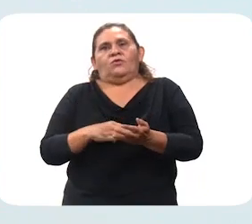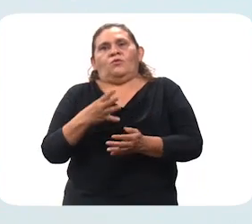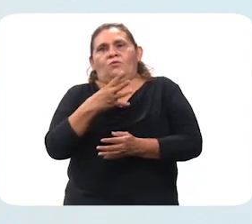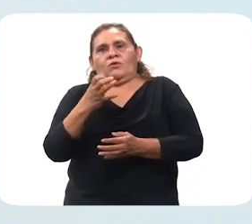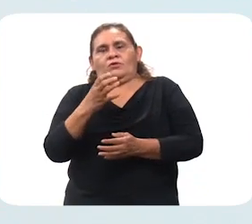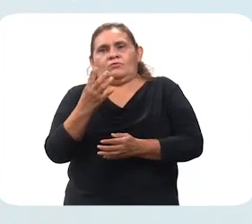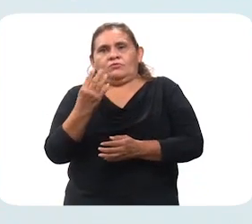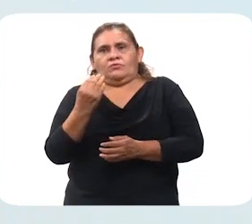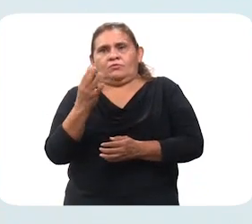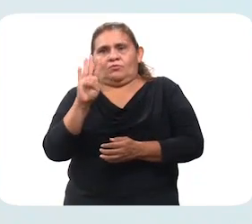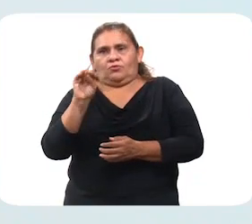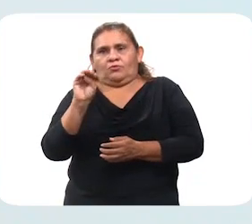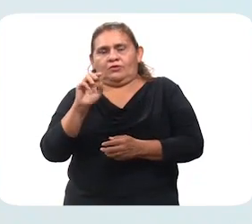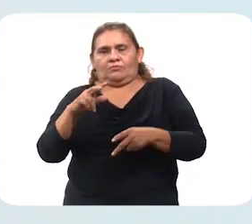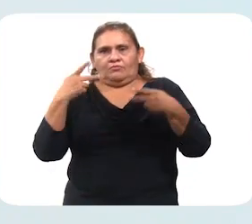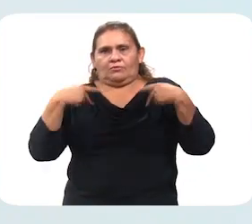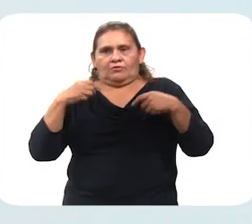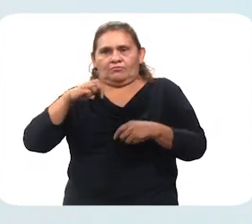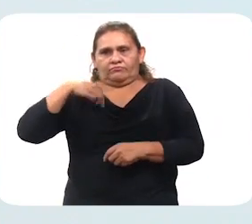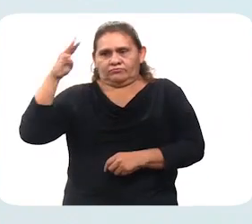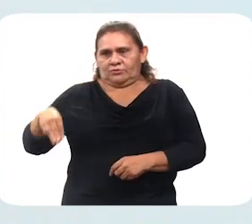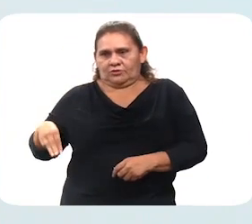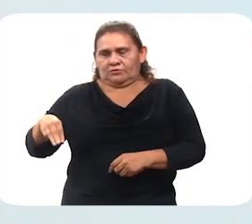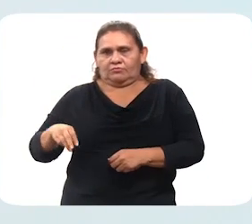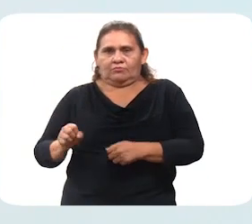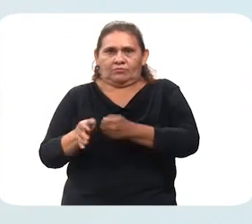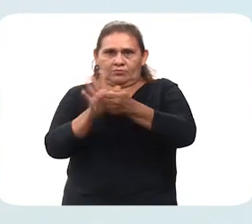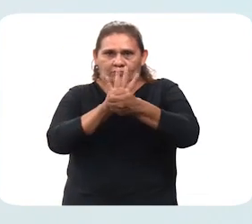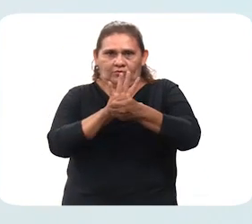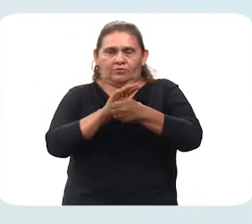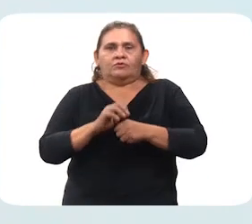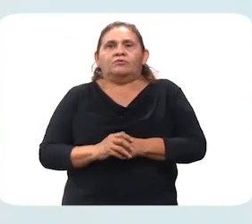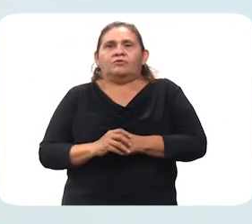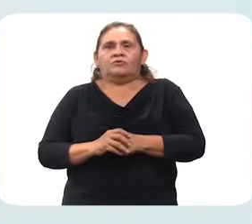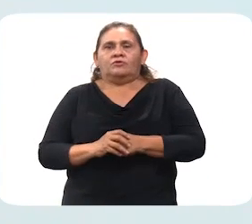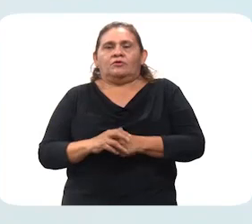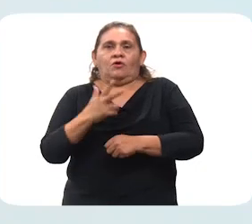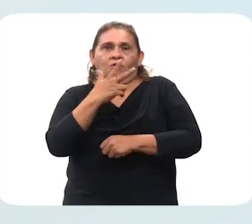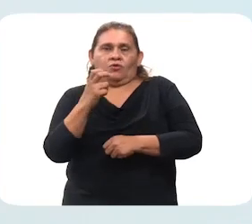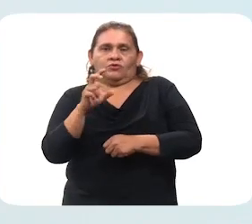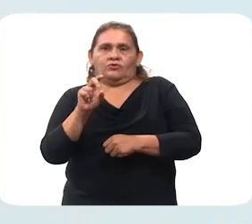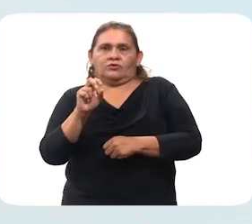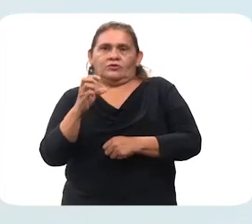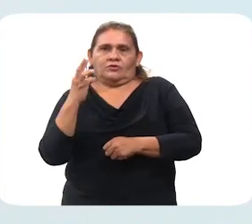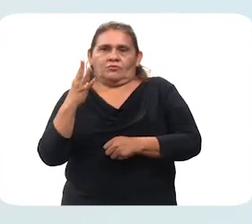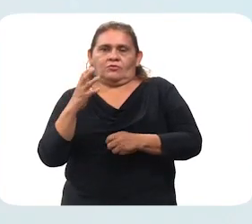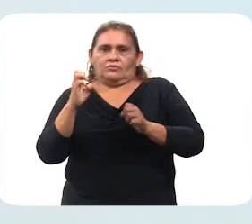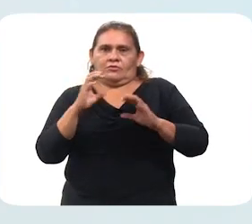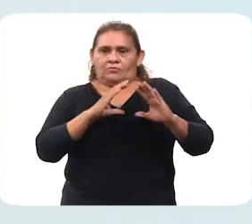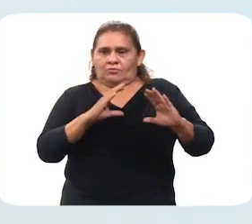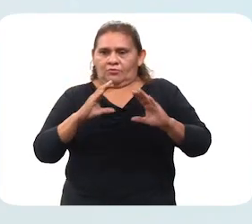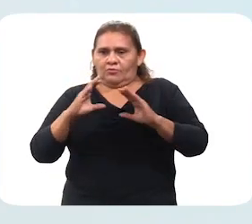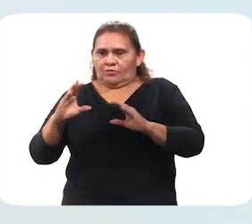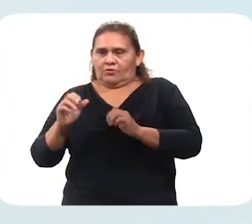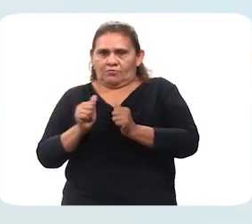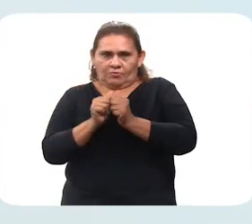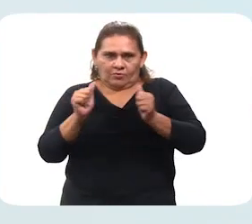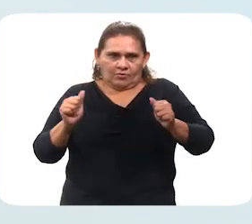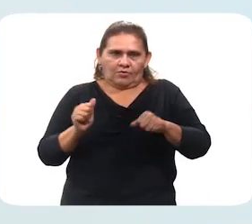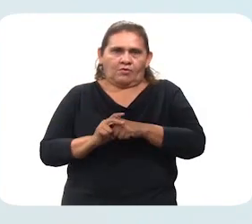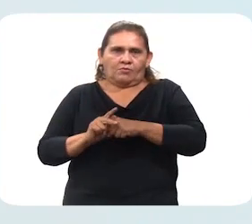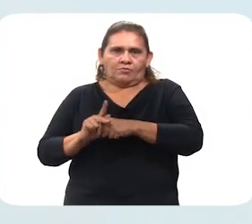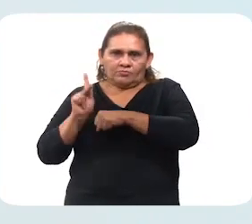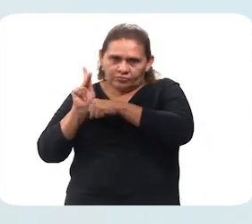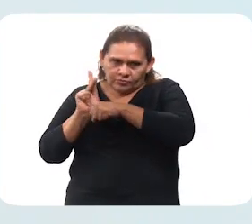las personas fallecidas a causa del coronavirus. De los casos activos, 834 están estables, aislados y monitoreados